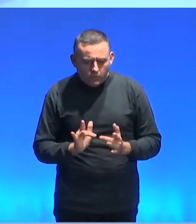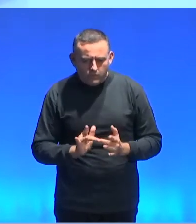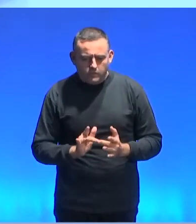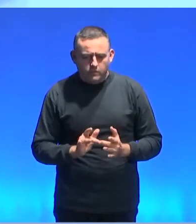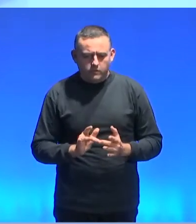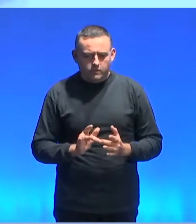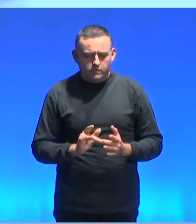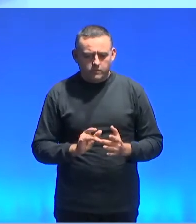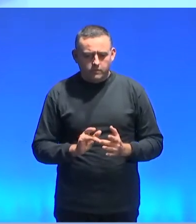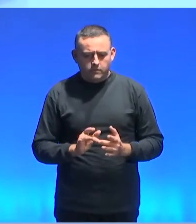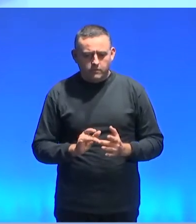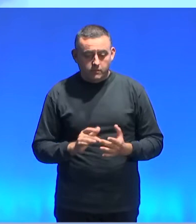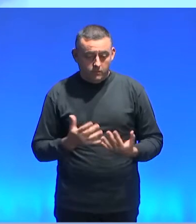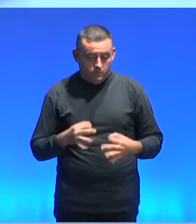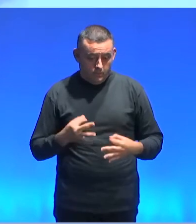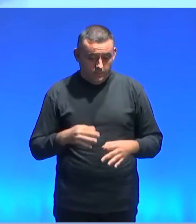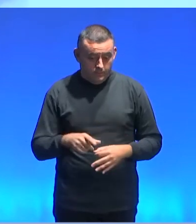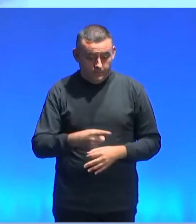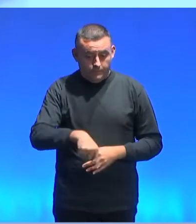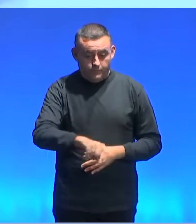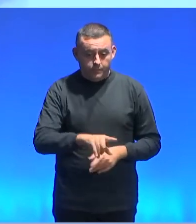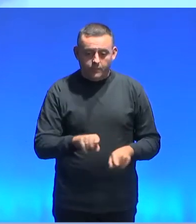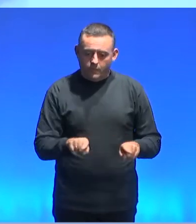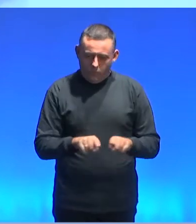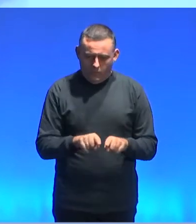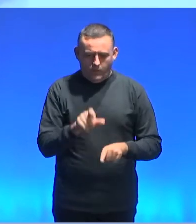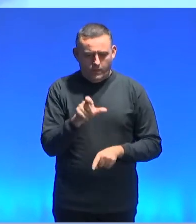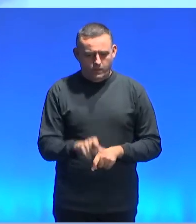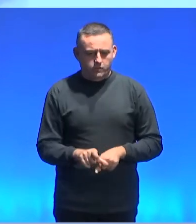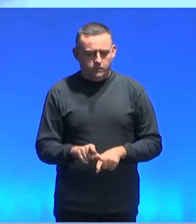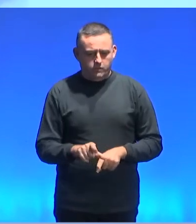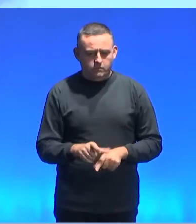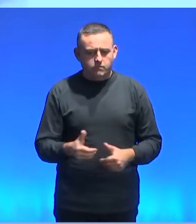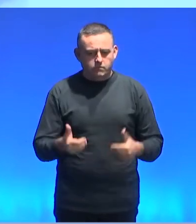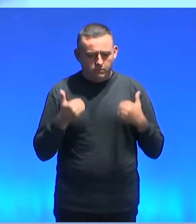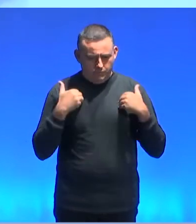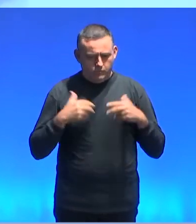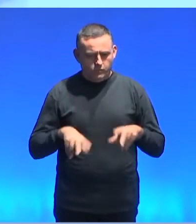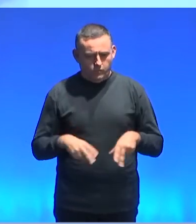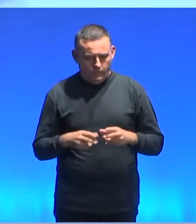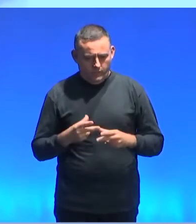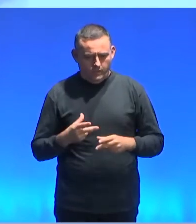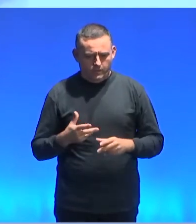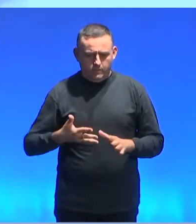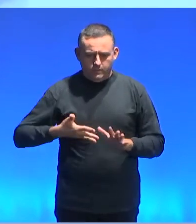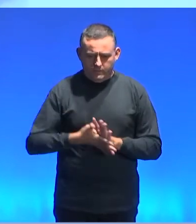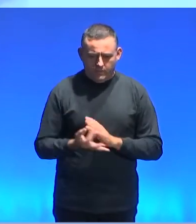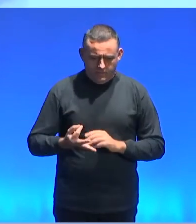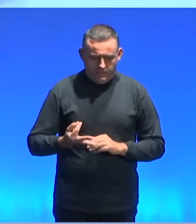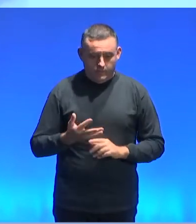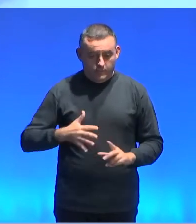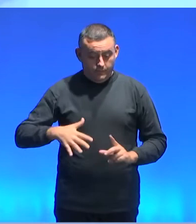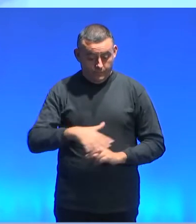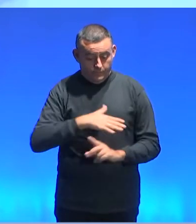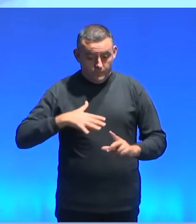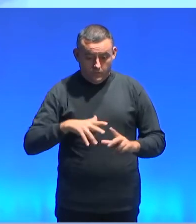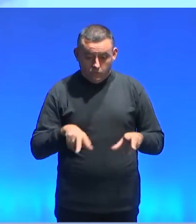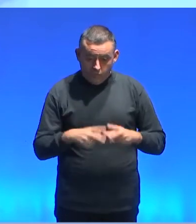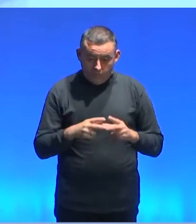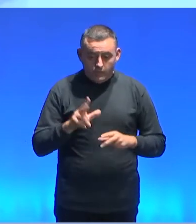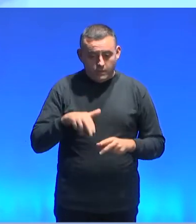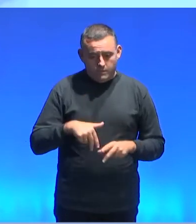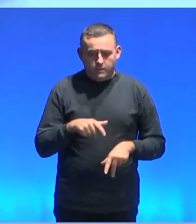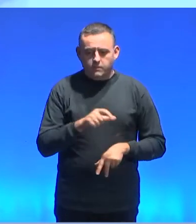niñas como sujetos sociales que los entienden sin tener en cuenta su entorno social y también las personas suyas de referencia,